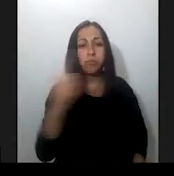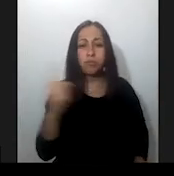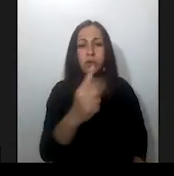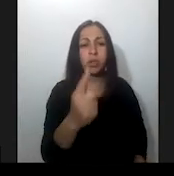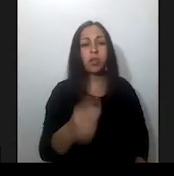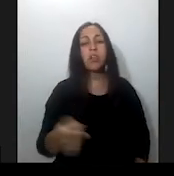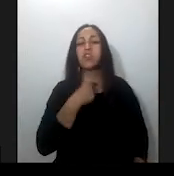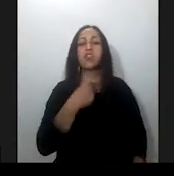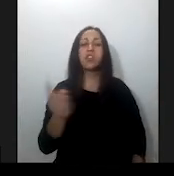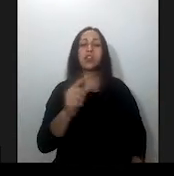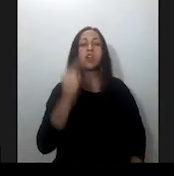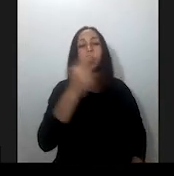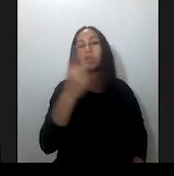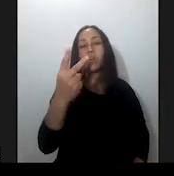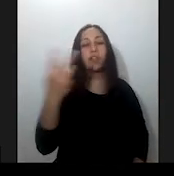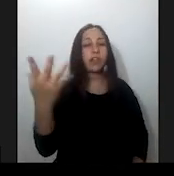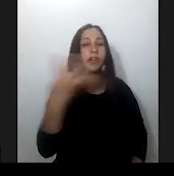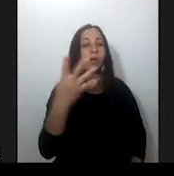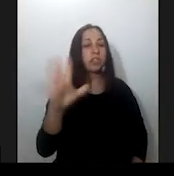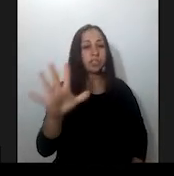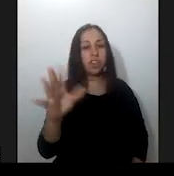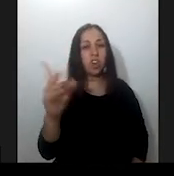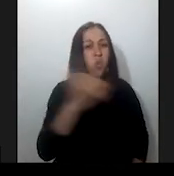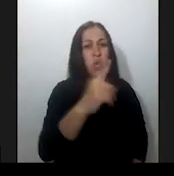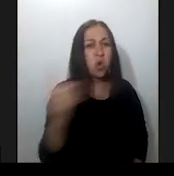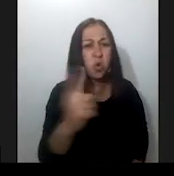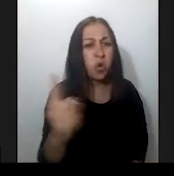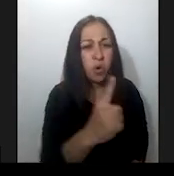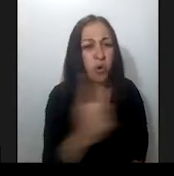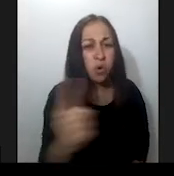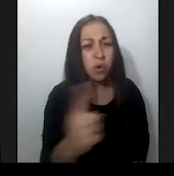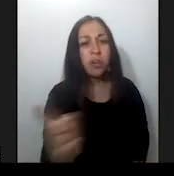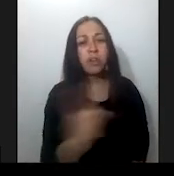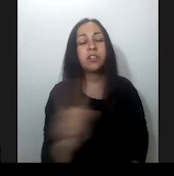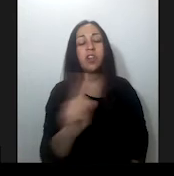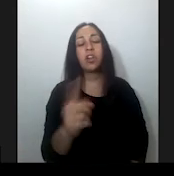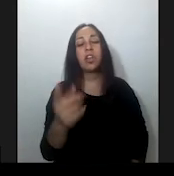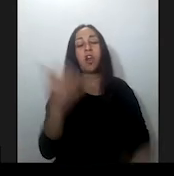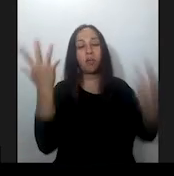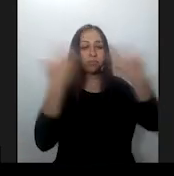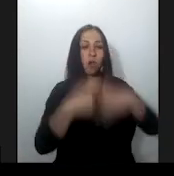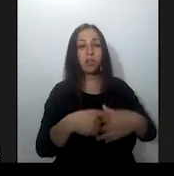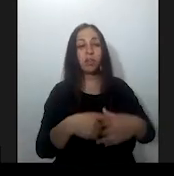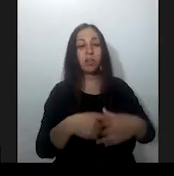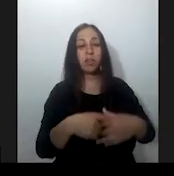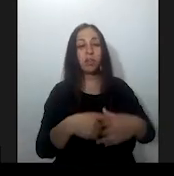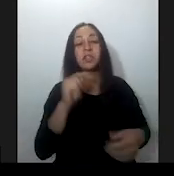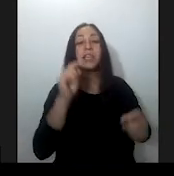con 1, pero yo no quiero que sea todo 1, quiero que sea 1, 2, 3, 4, 5, ¿no? Quiero que me lo